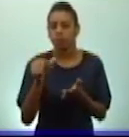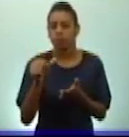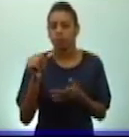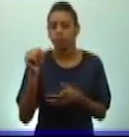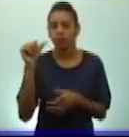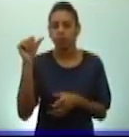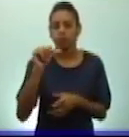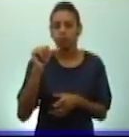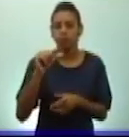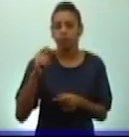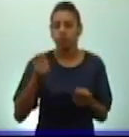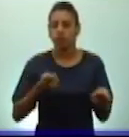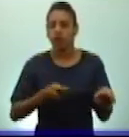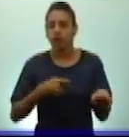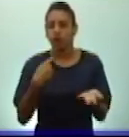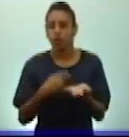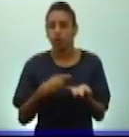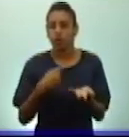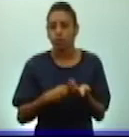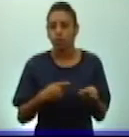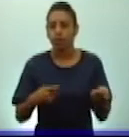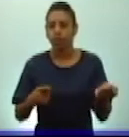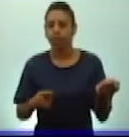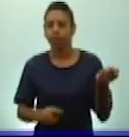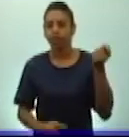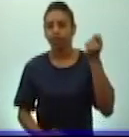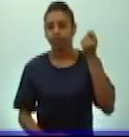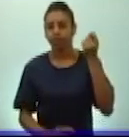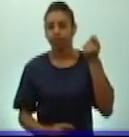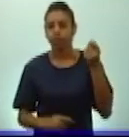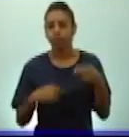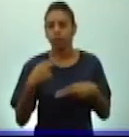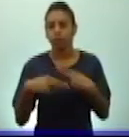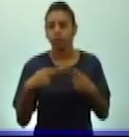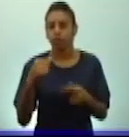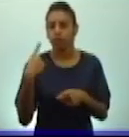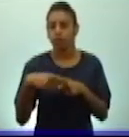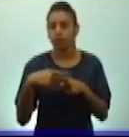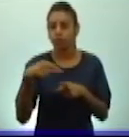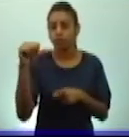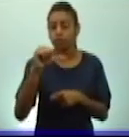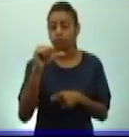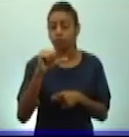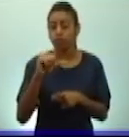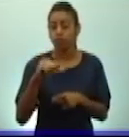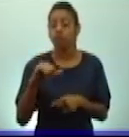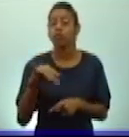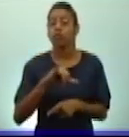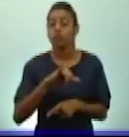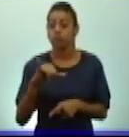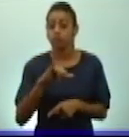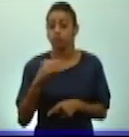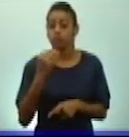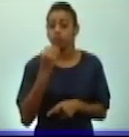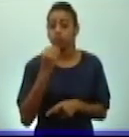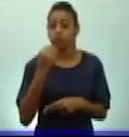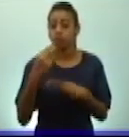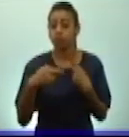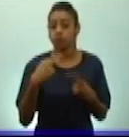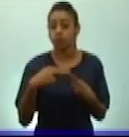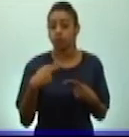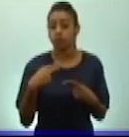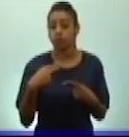comprarle armas, organizarlas para que desarrollaran atentados, y fueron también capaces de llevar a cabo